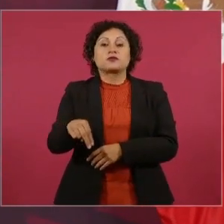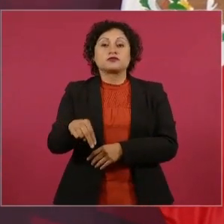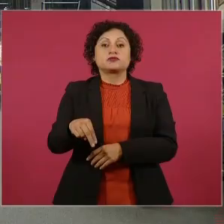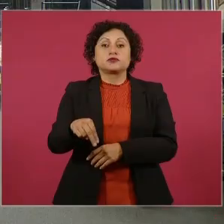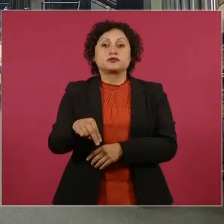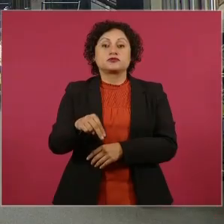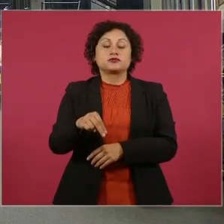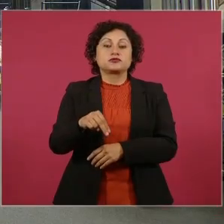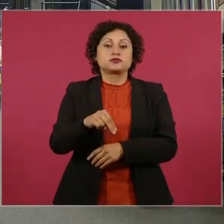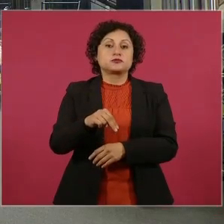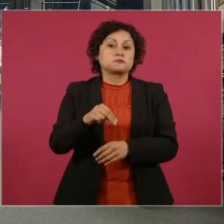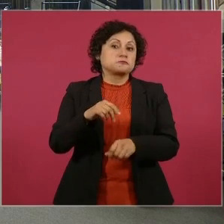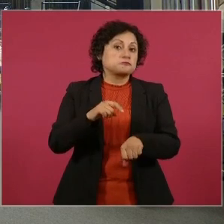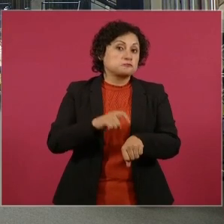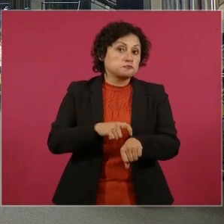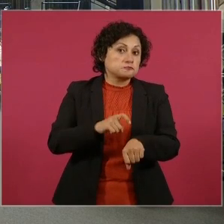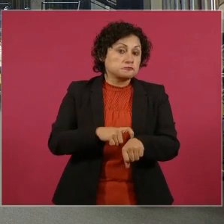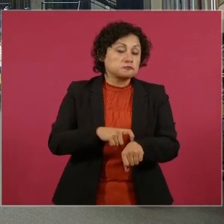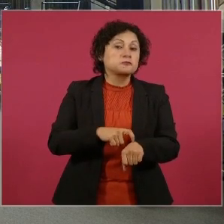y